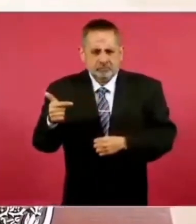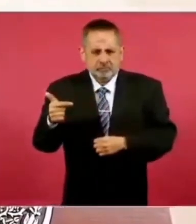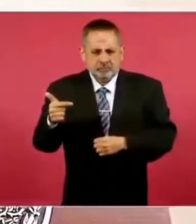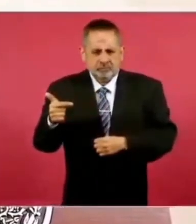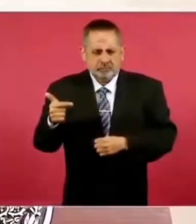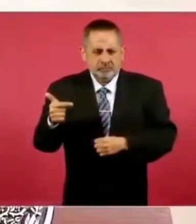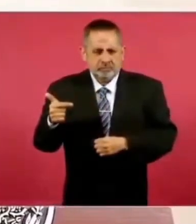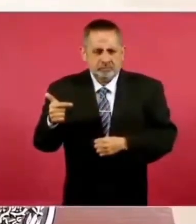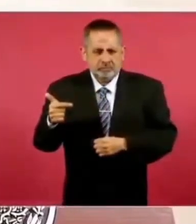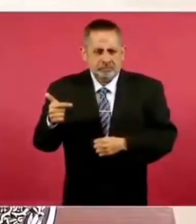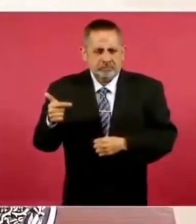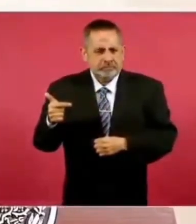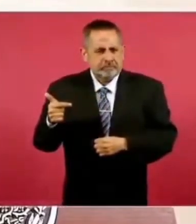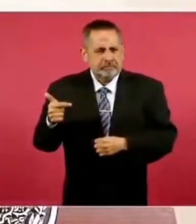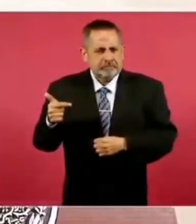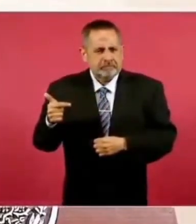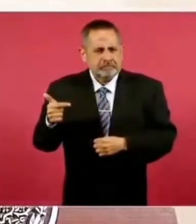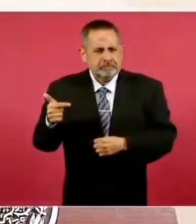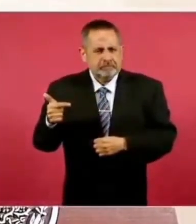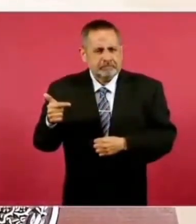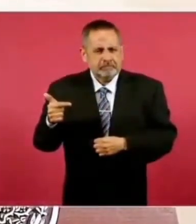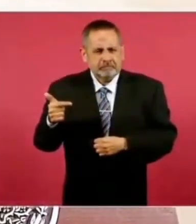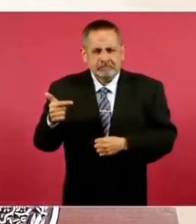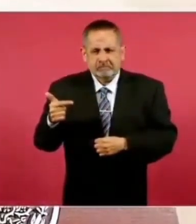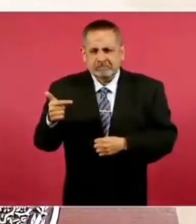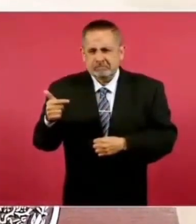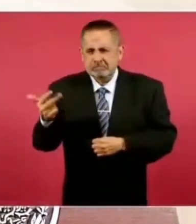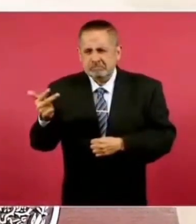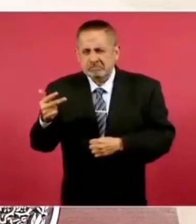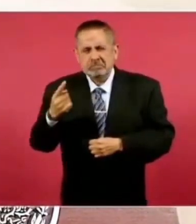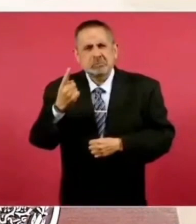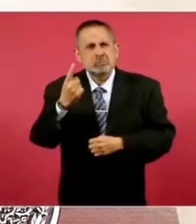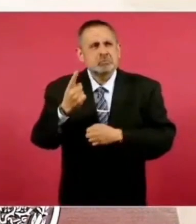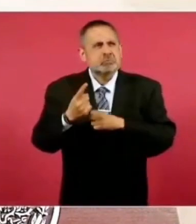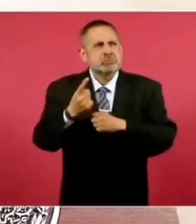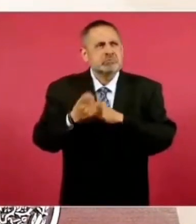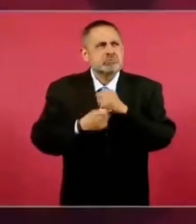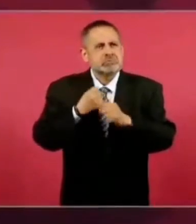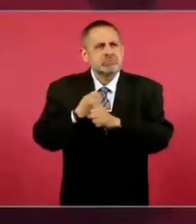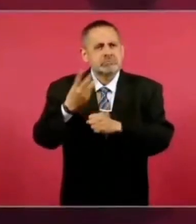como 1 año, 3 meses.